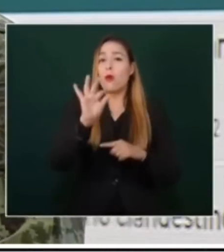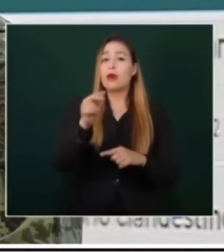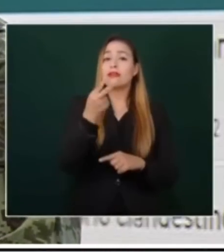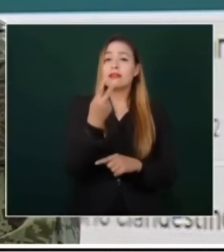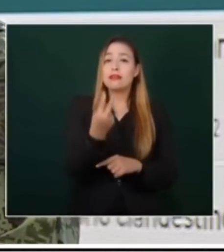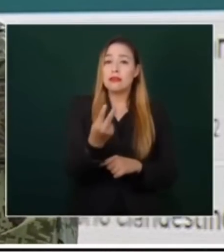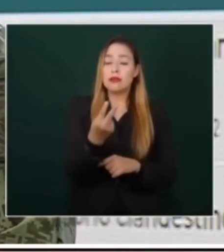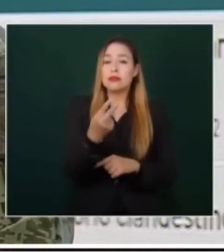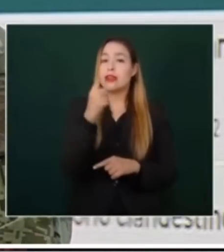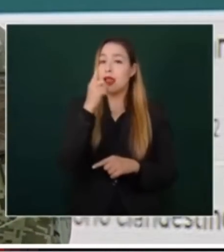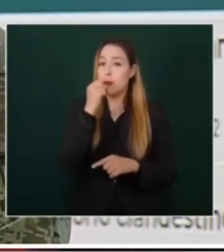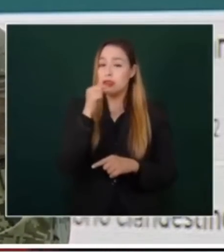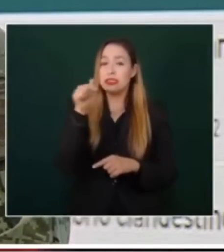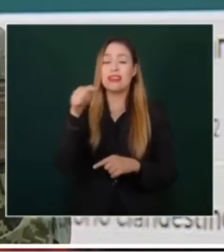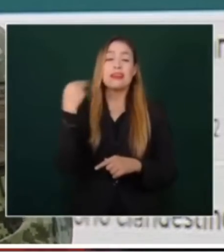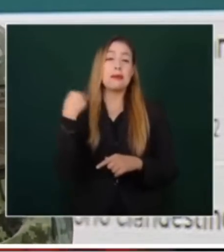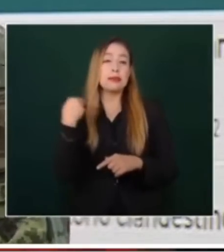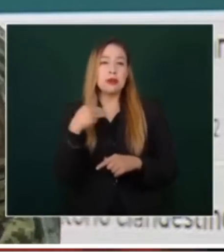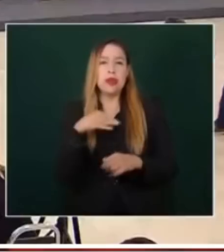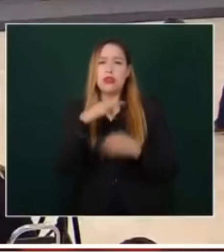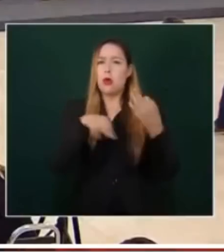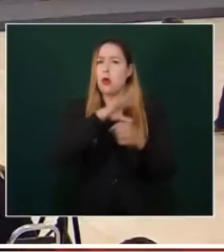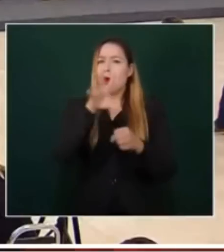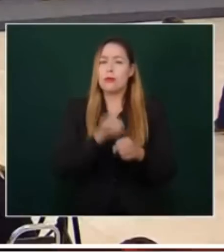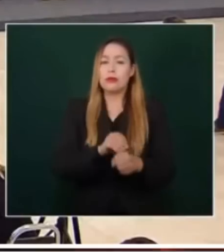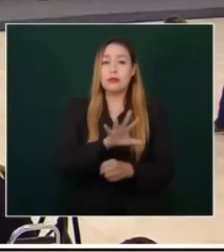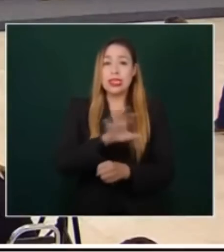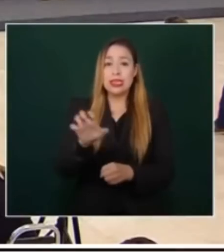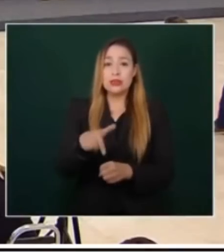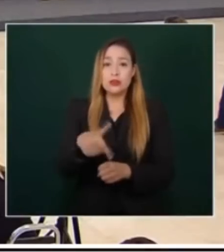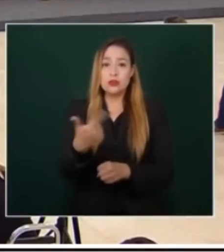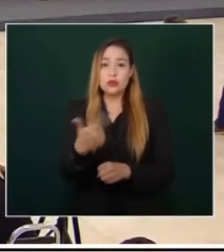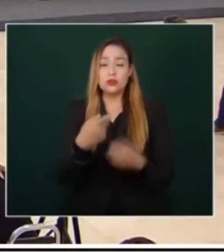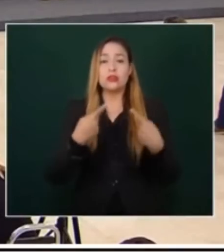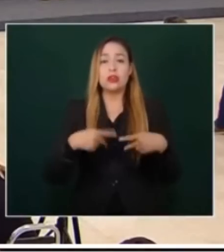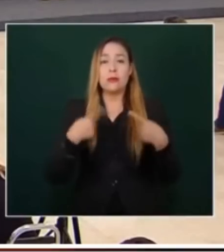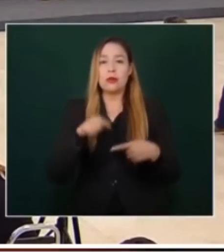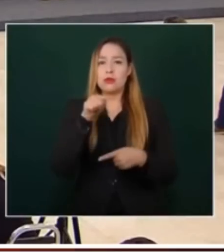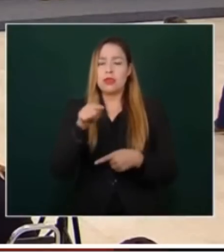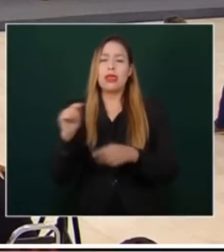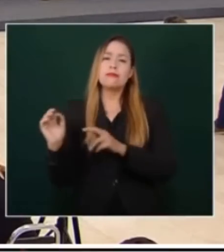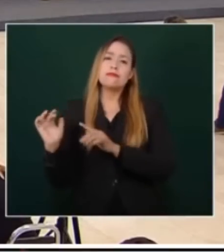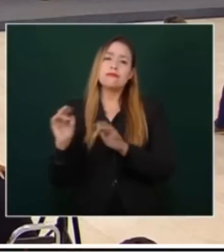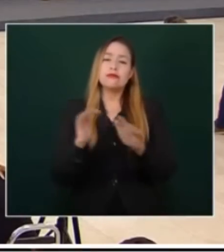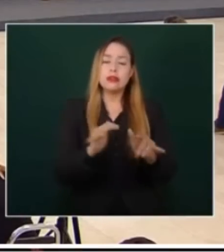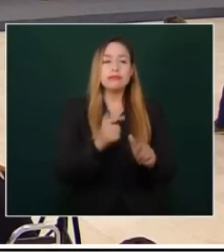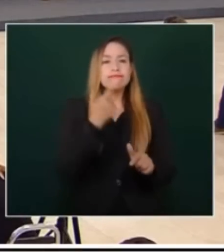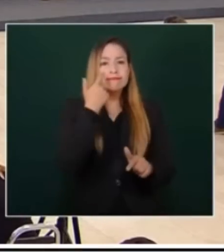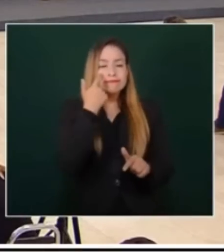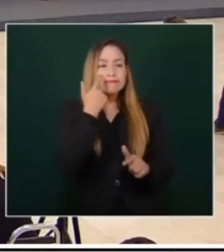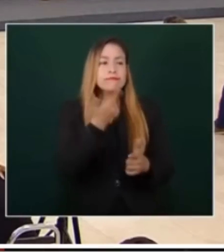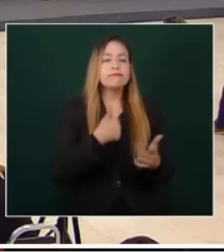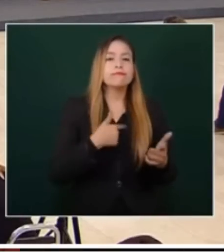Policía Michoacán. En total, 512 elementos conforman la fuerza para operar en